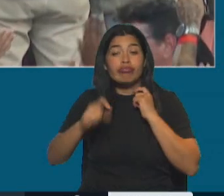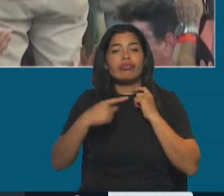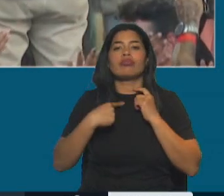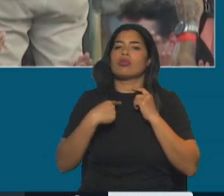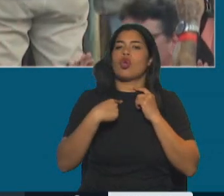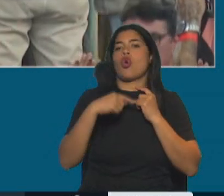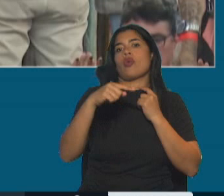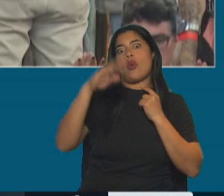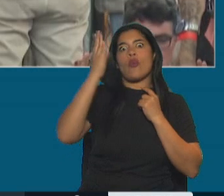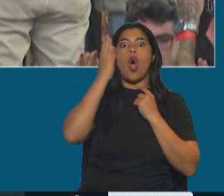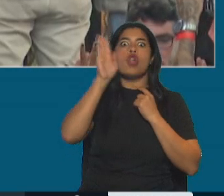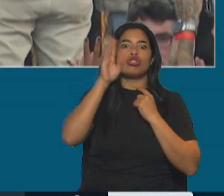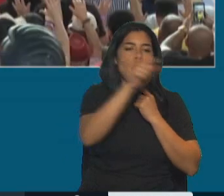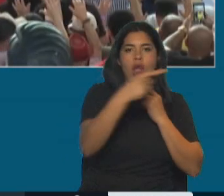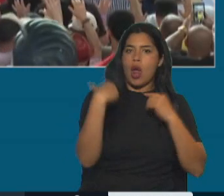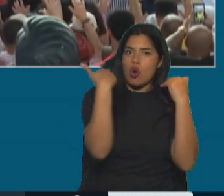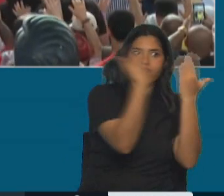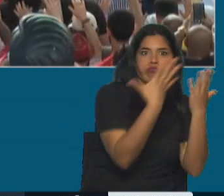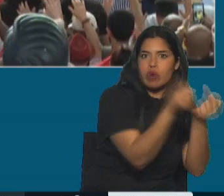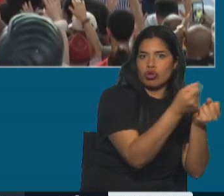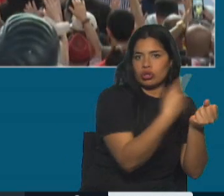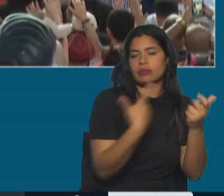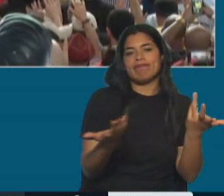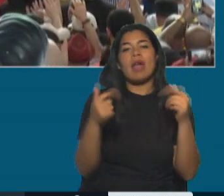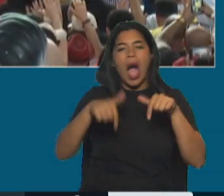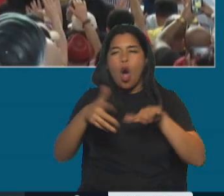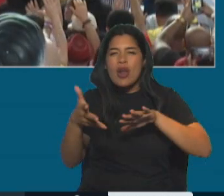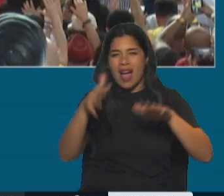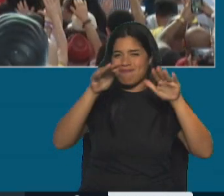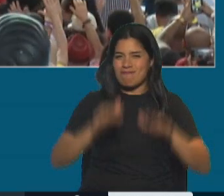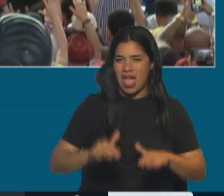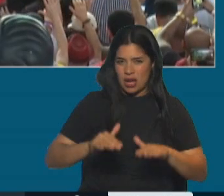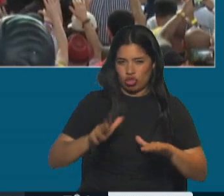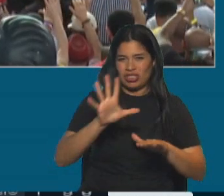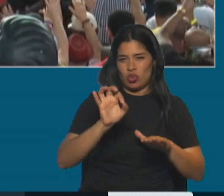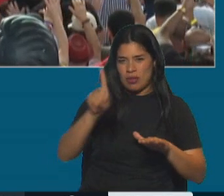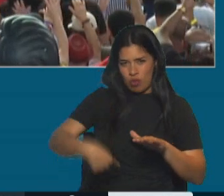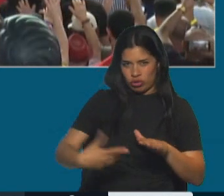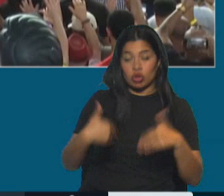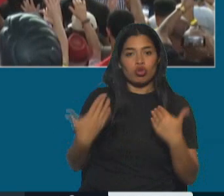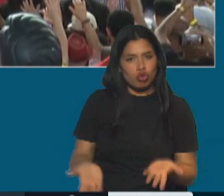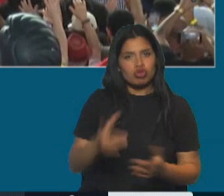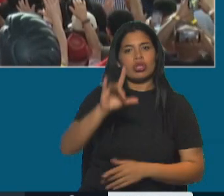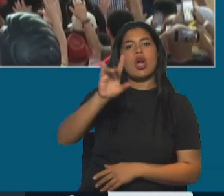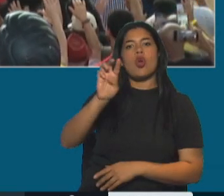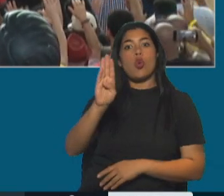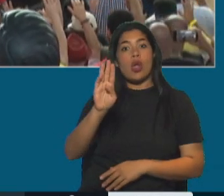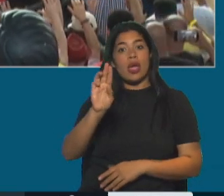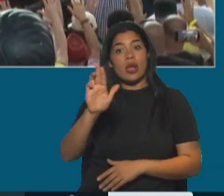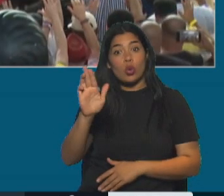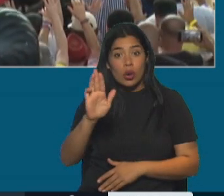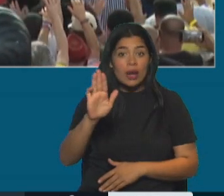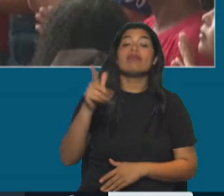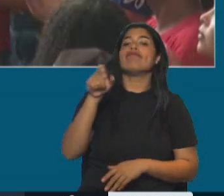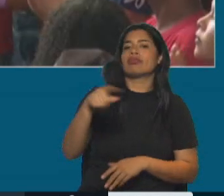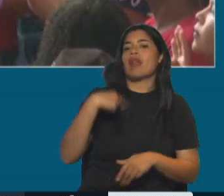según las encuestas, que está en torno a un 50%. Por eso, o en ese contexto, es que Lula se reúne justamente con este sector